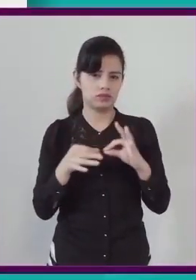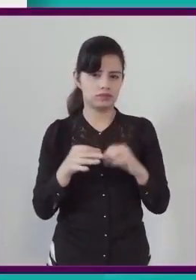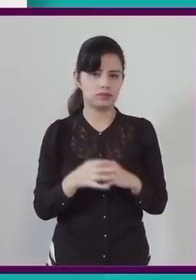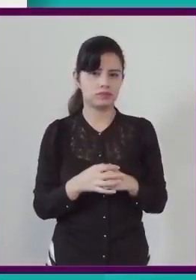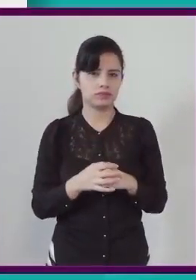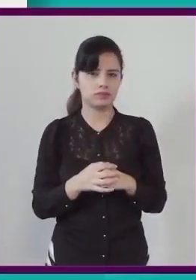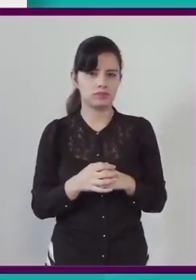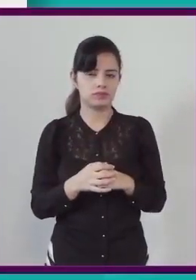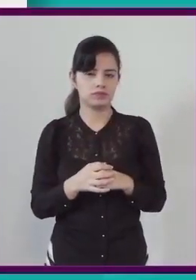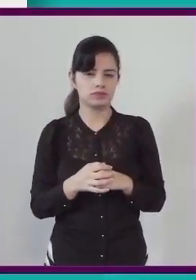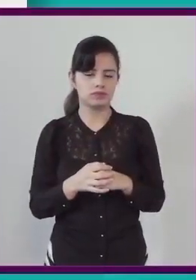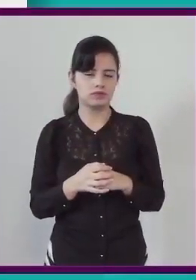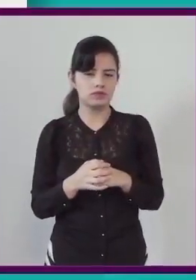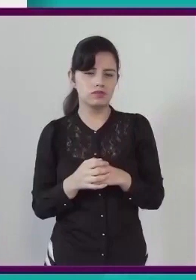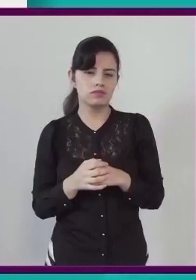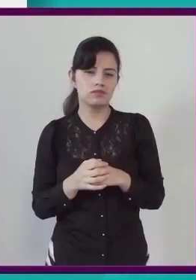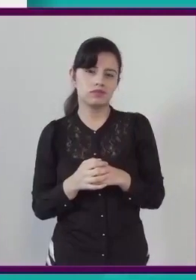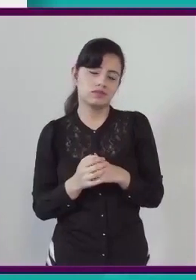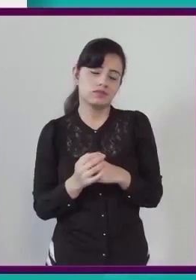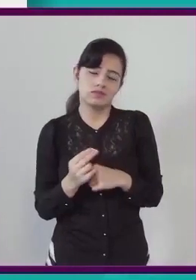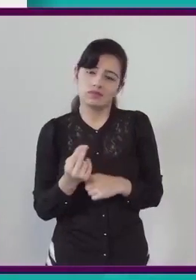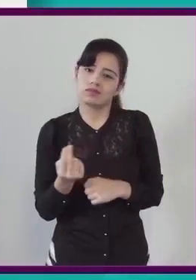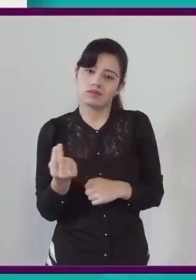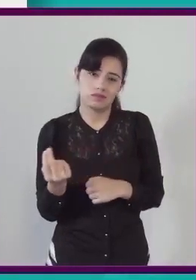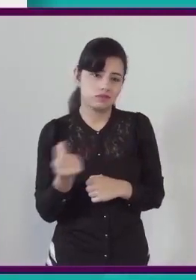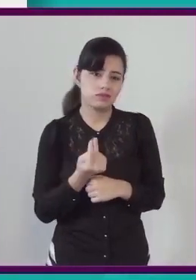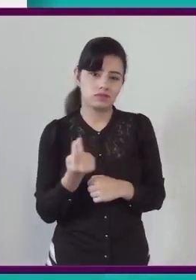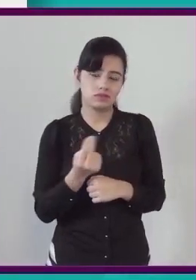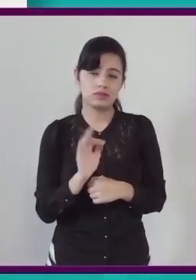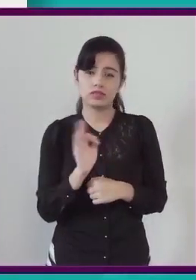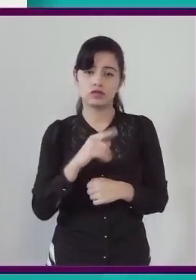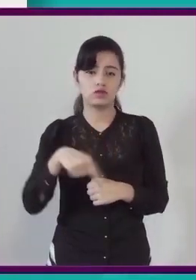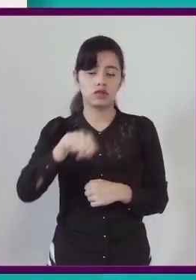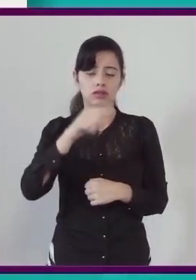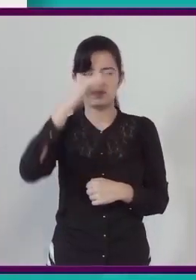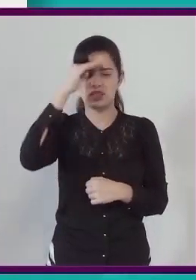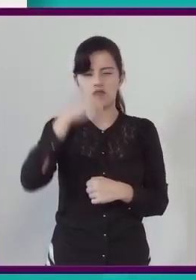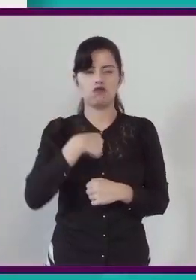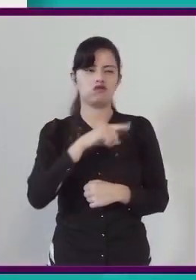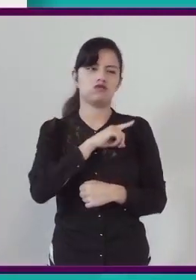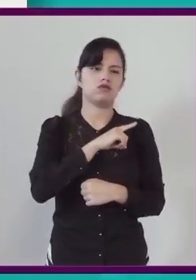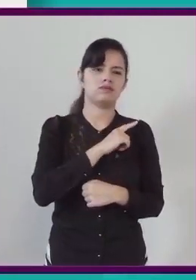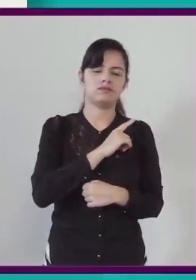hay de otra, pues, y pensar que hay de otra, creo que